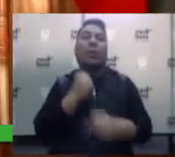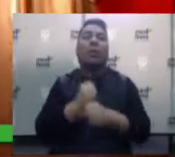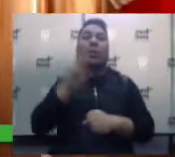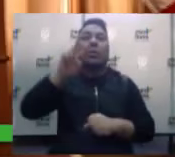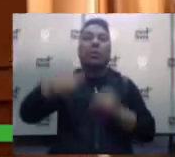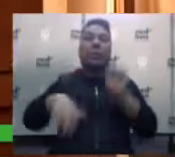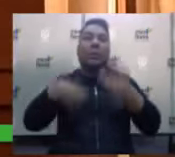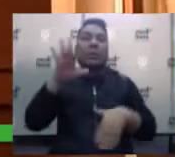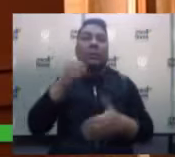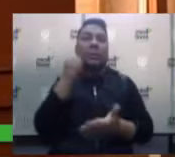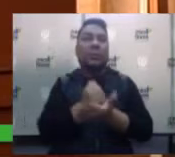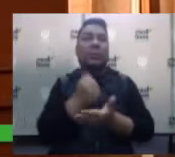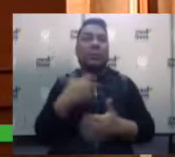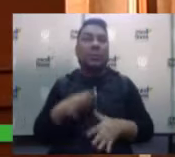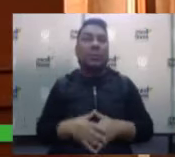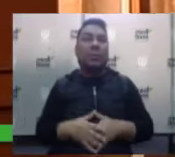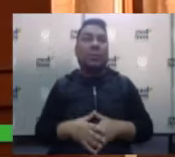2015,